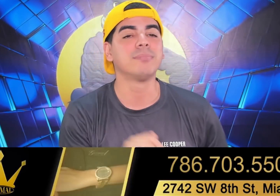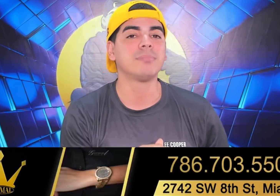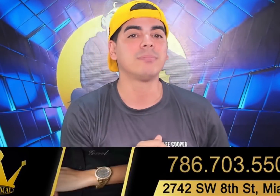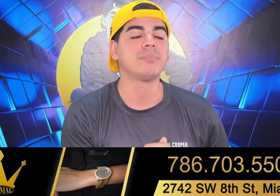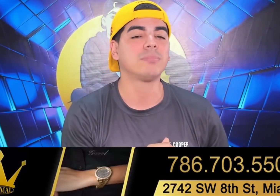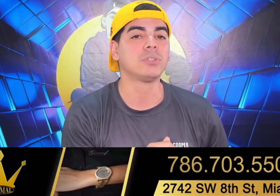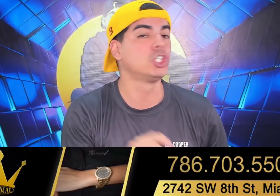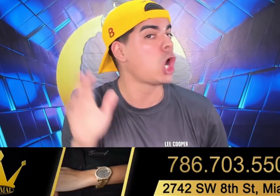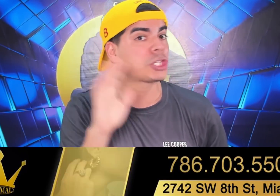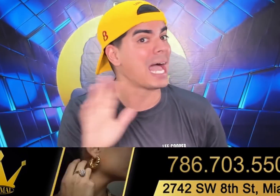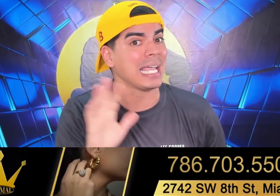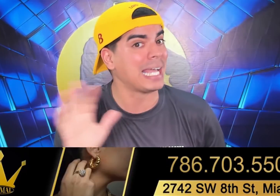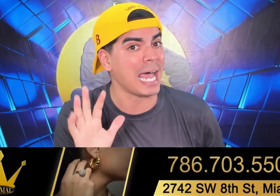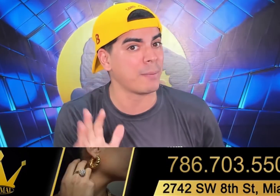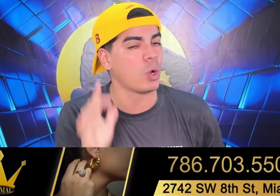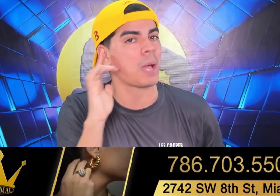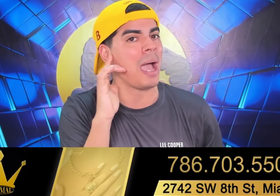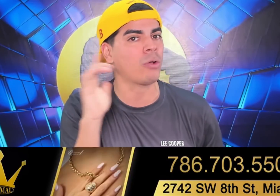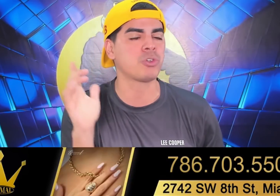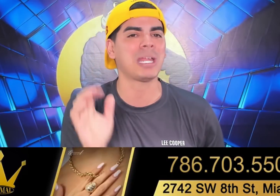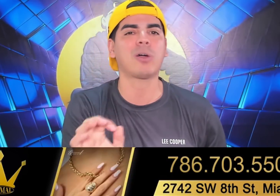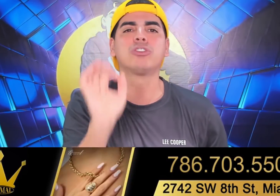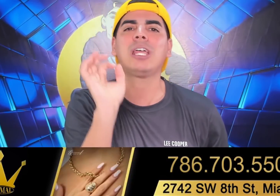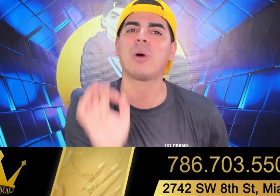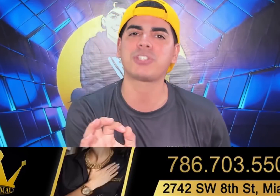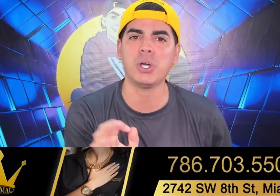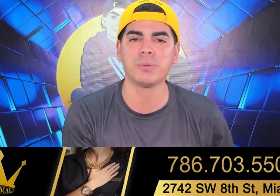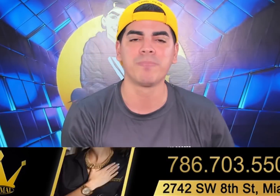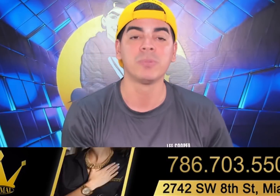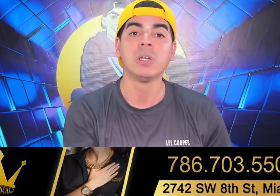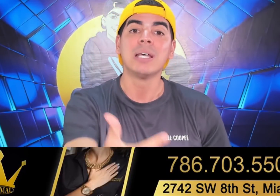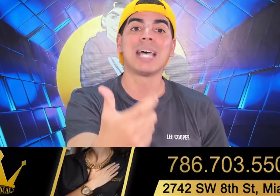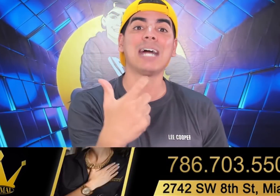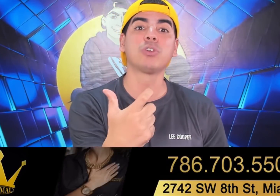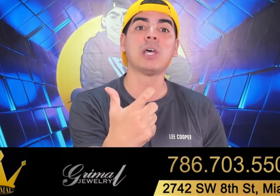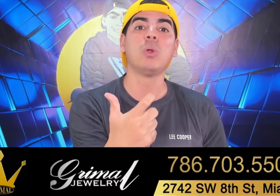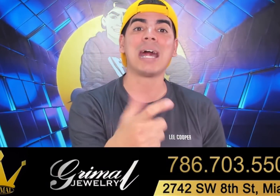parece no tan grave lo que vas a escuchar a continuación,